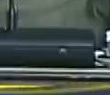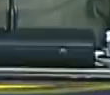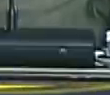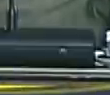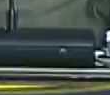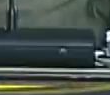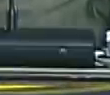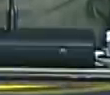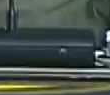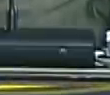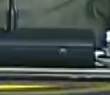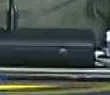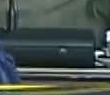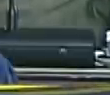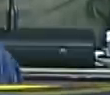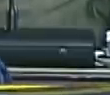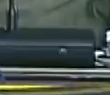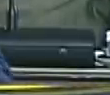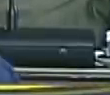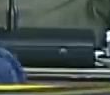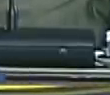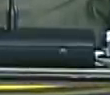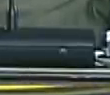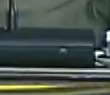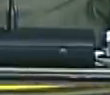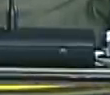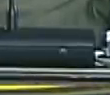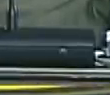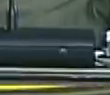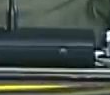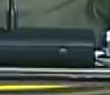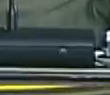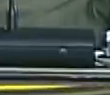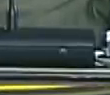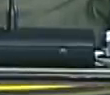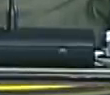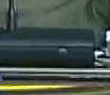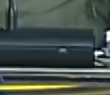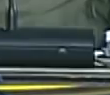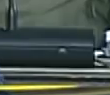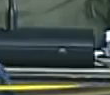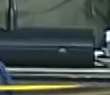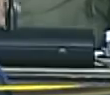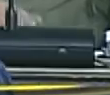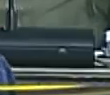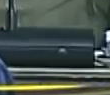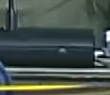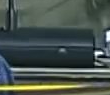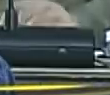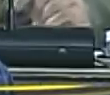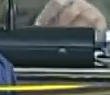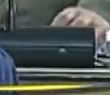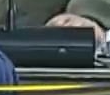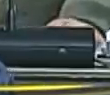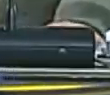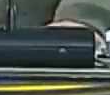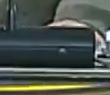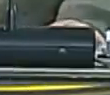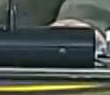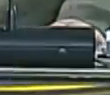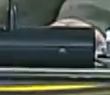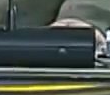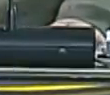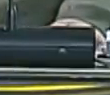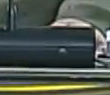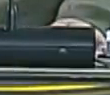puertas de la gobernación cerradas, con avisos, no se atiende al pueblo. Pero más triste y lamentable de las cosas que